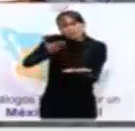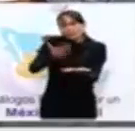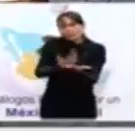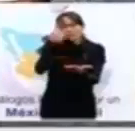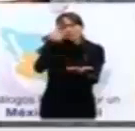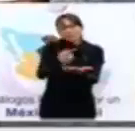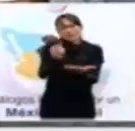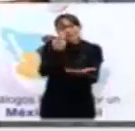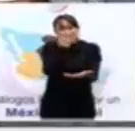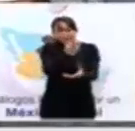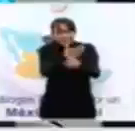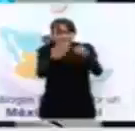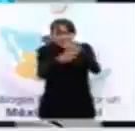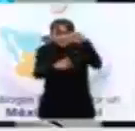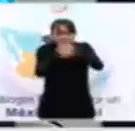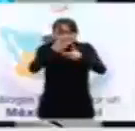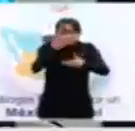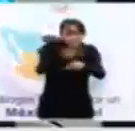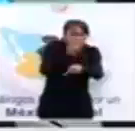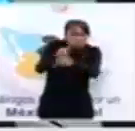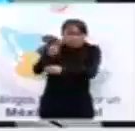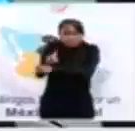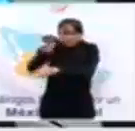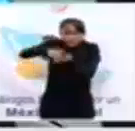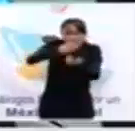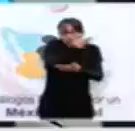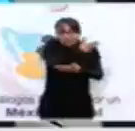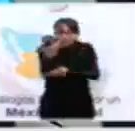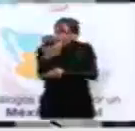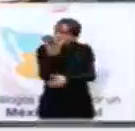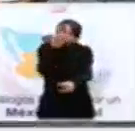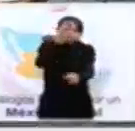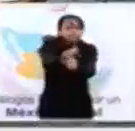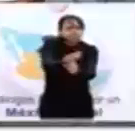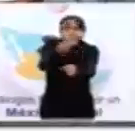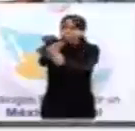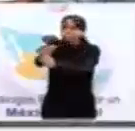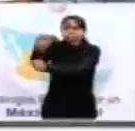en México coincide la iniciativa privada que trabaja en el campo,